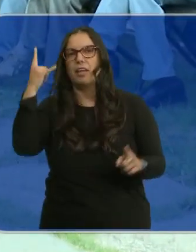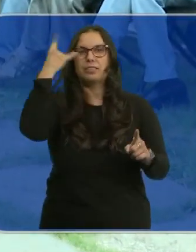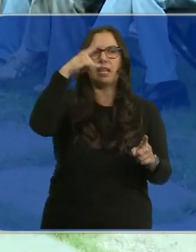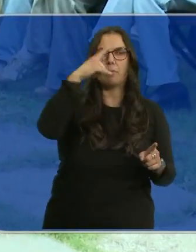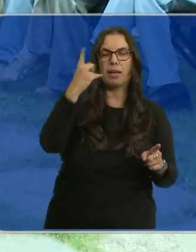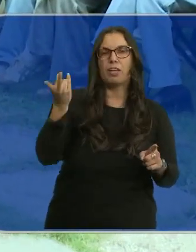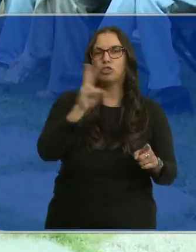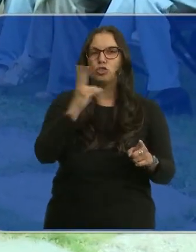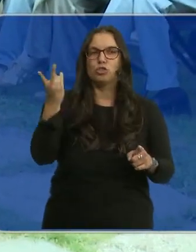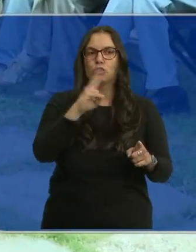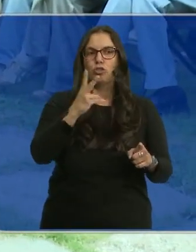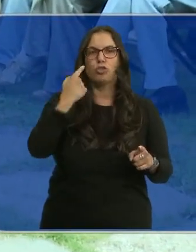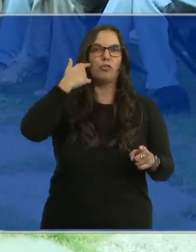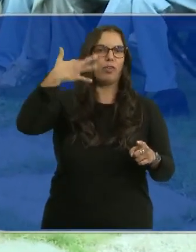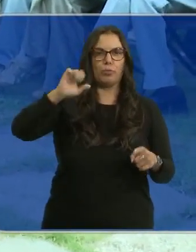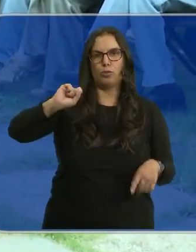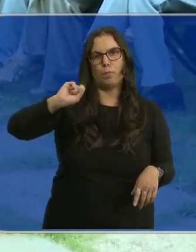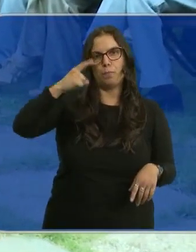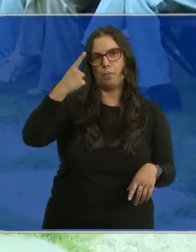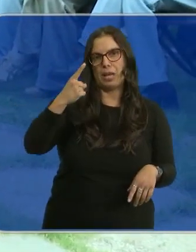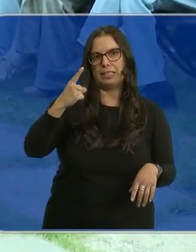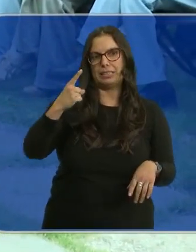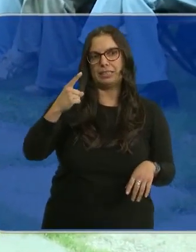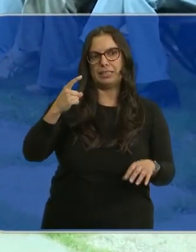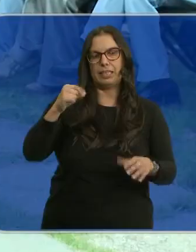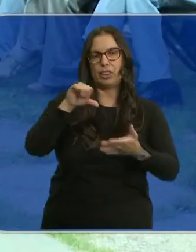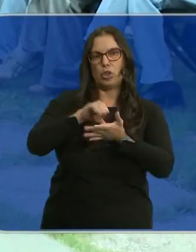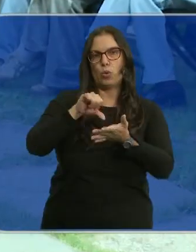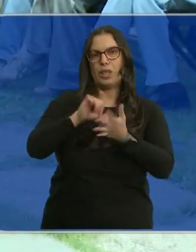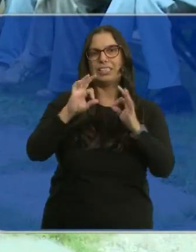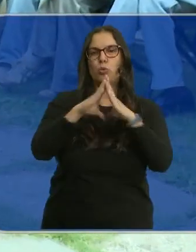Salamanca son los dos más conocidas universidades